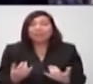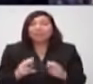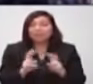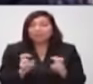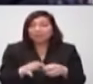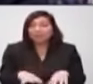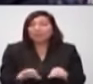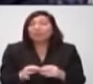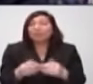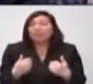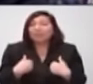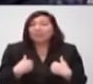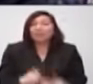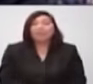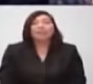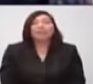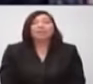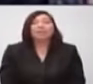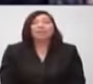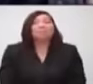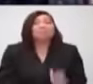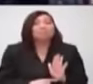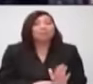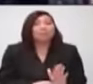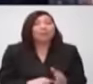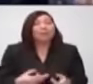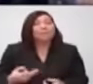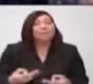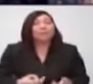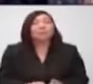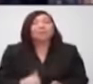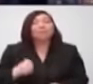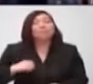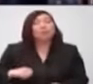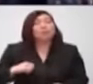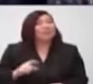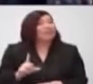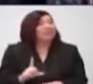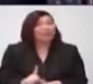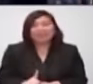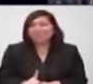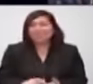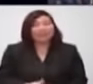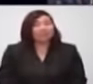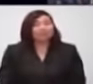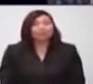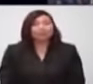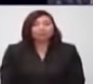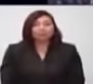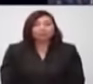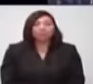importante a tener en cuenta de lo exiguo que es el presupuesto de la Municipalidad de Lima. Siguiente.